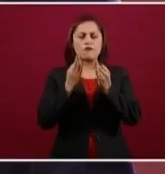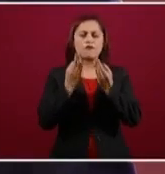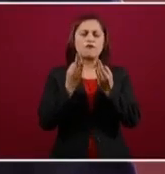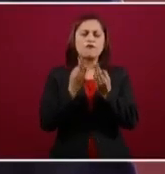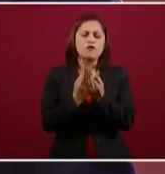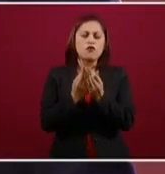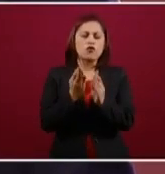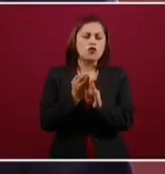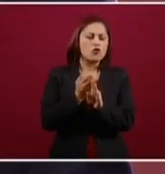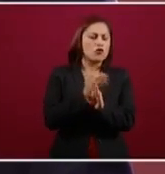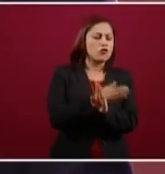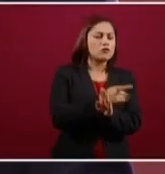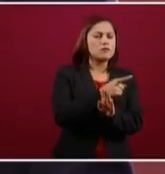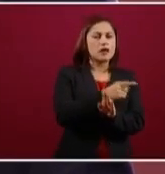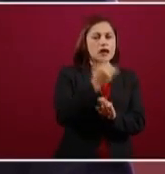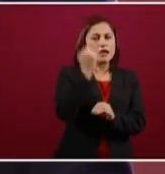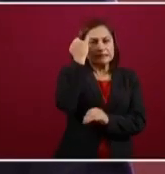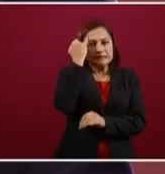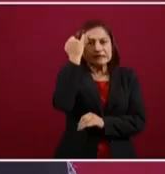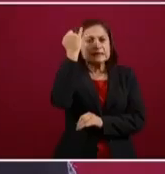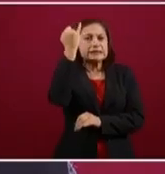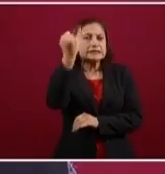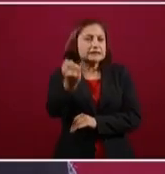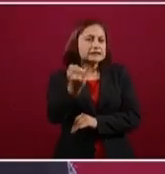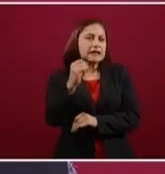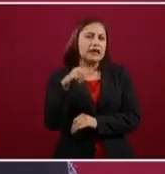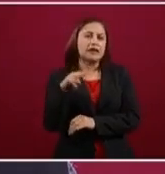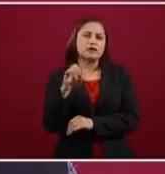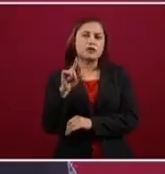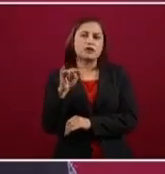al modelo neoliberal.